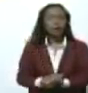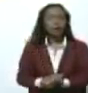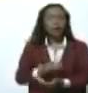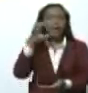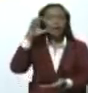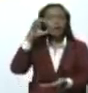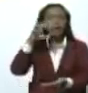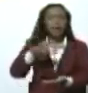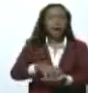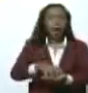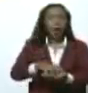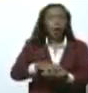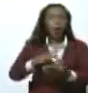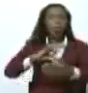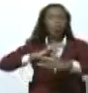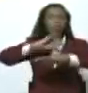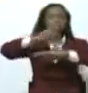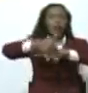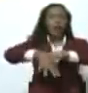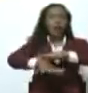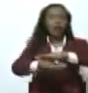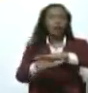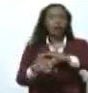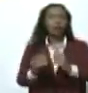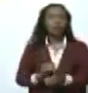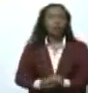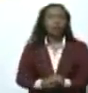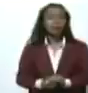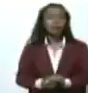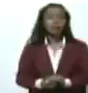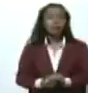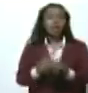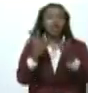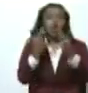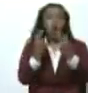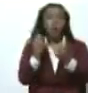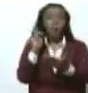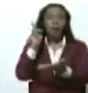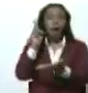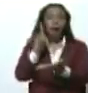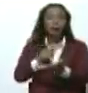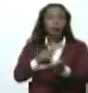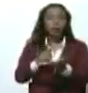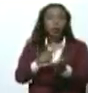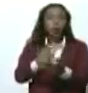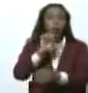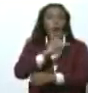Estado Delta Amacuro, cifra de participación